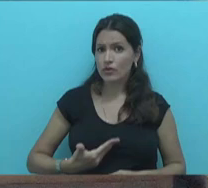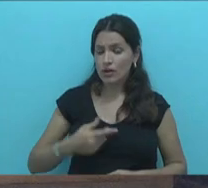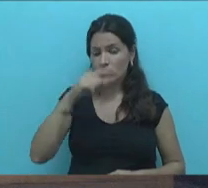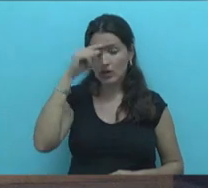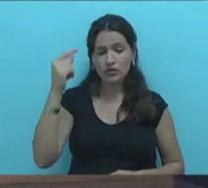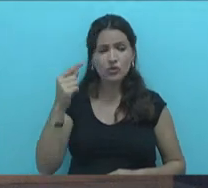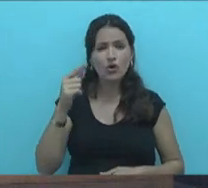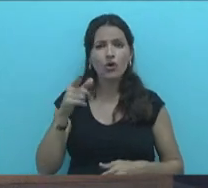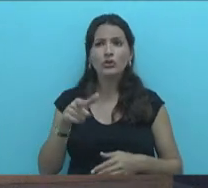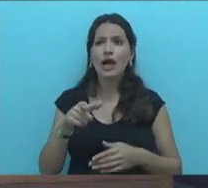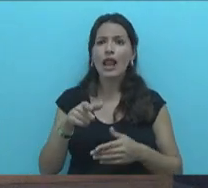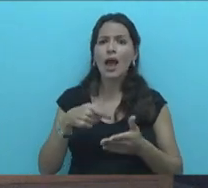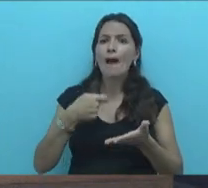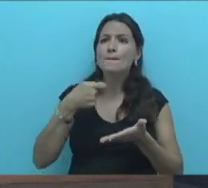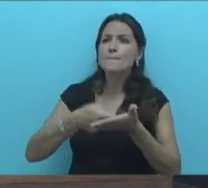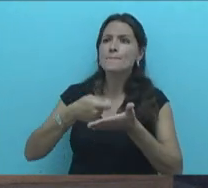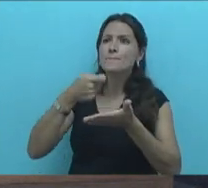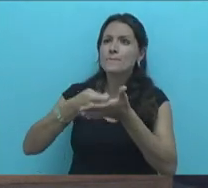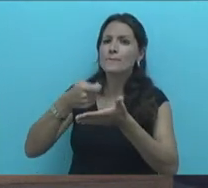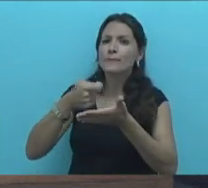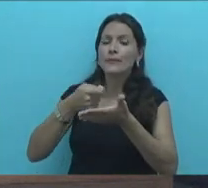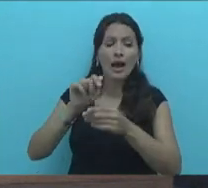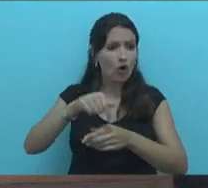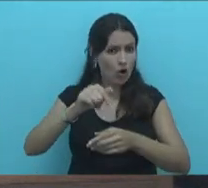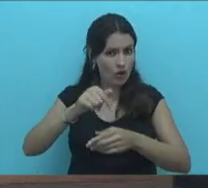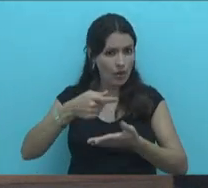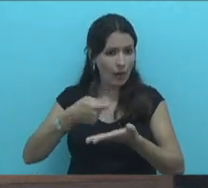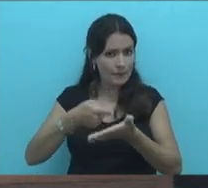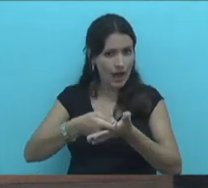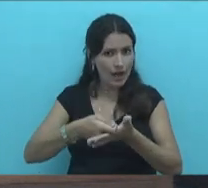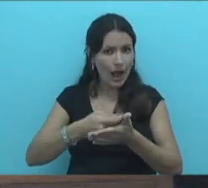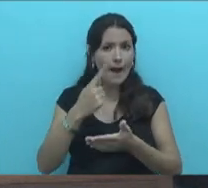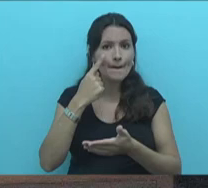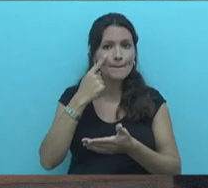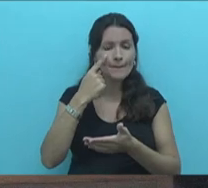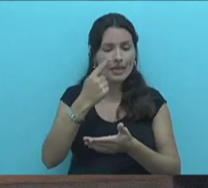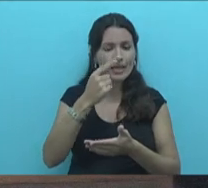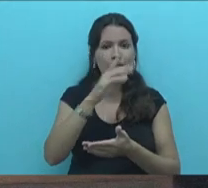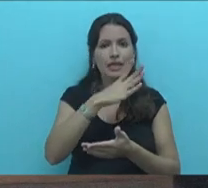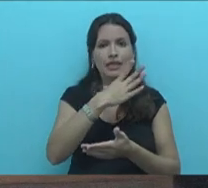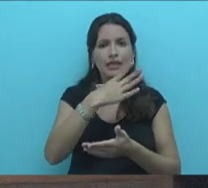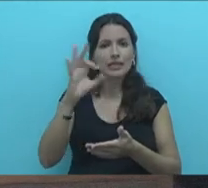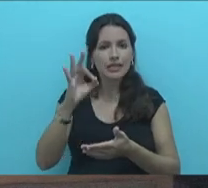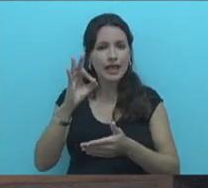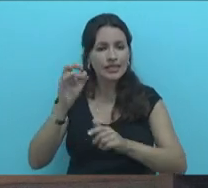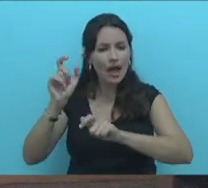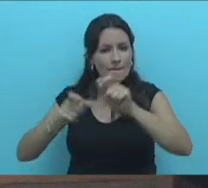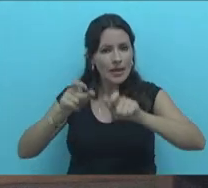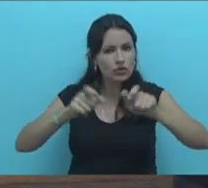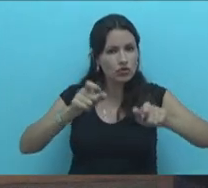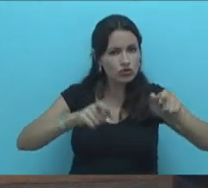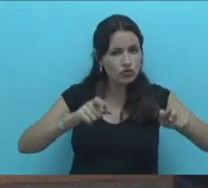está pagando a 1.500 efectivos hoy que son agentes de los servicios de inteligencia. Uno de